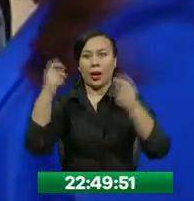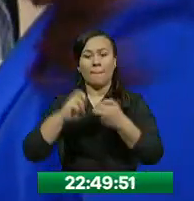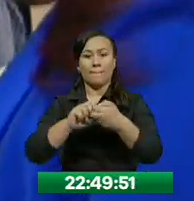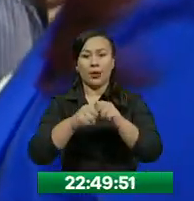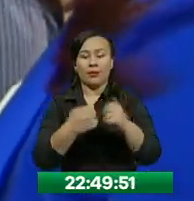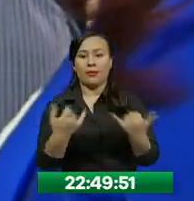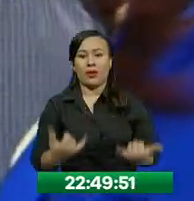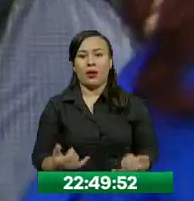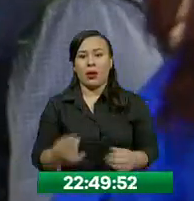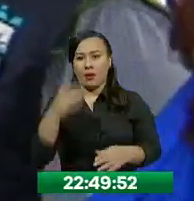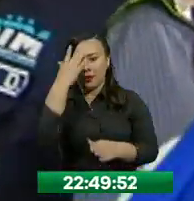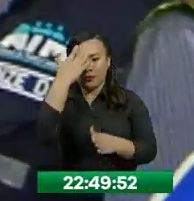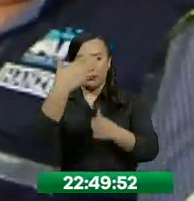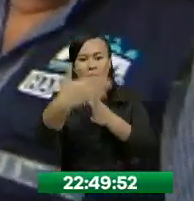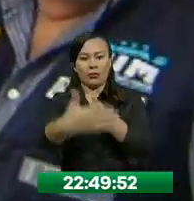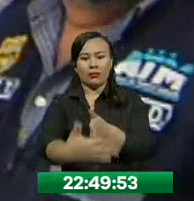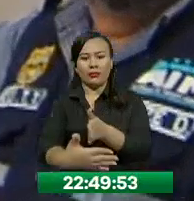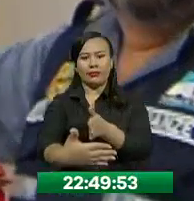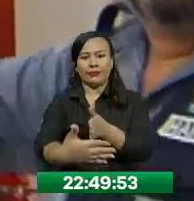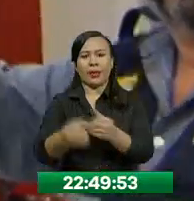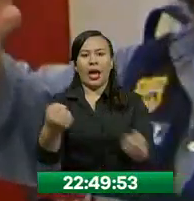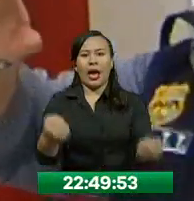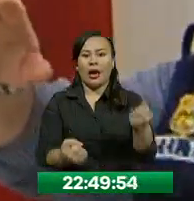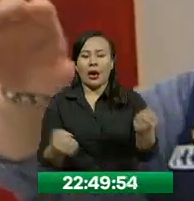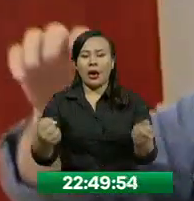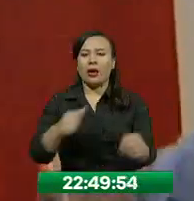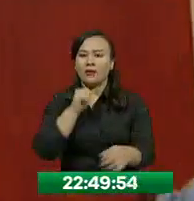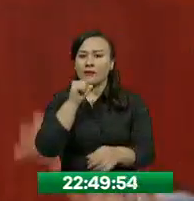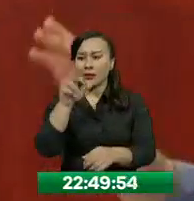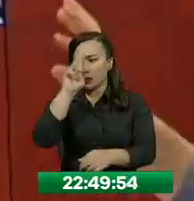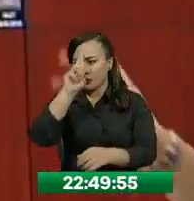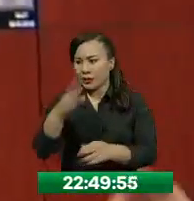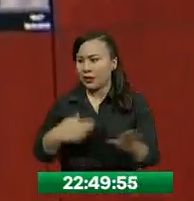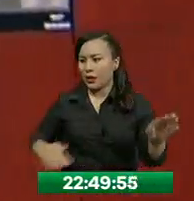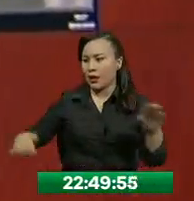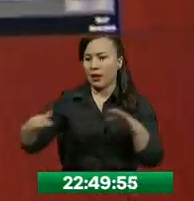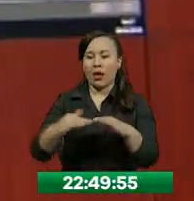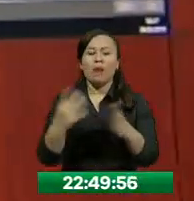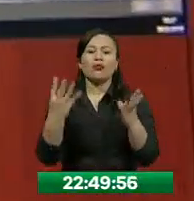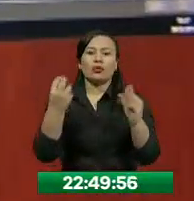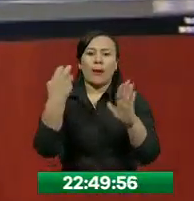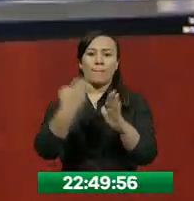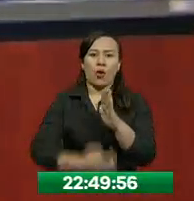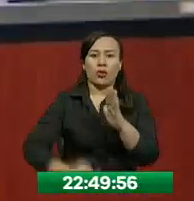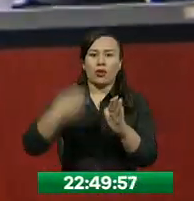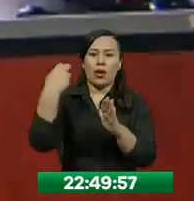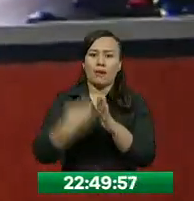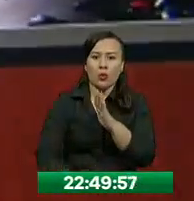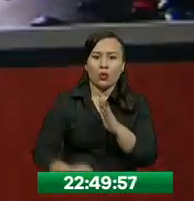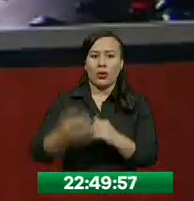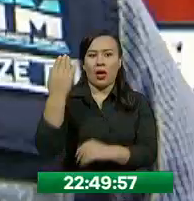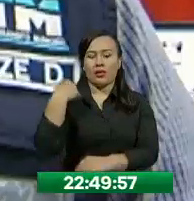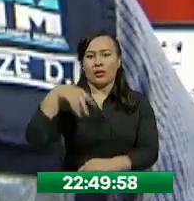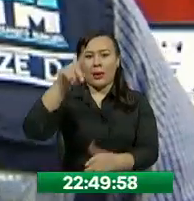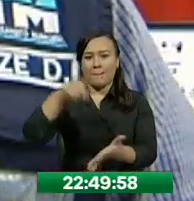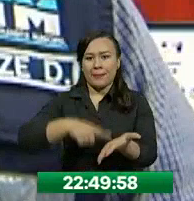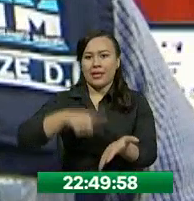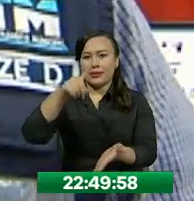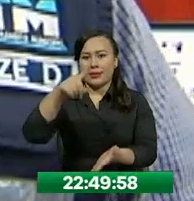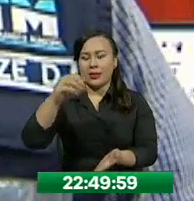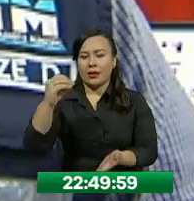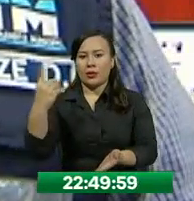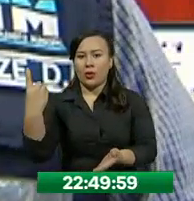problemáticas es el bloqueo de intersecciones, punto que generaba gran cantidad de multas. estábamos en 1.111 multas por